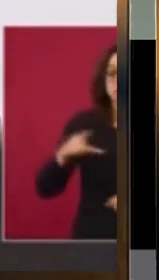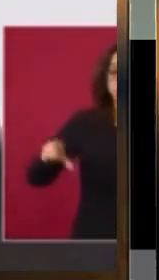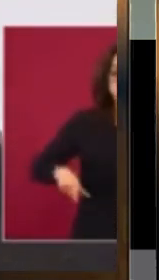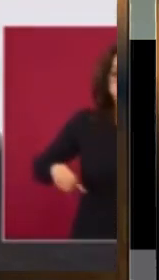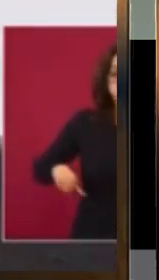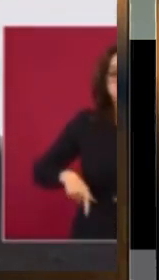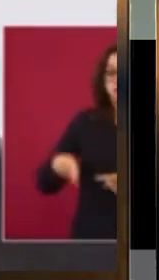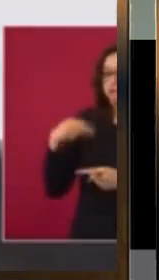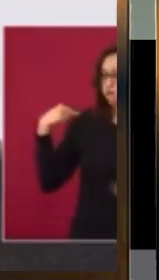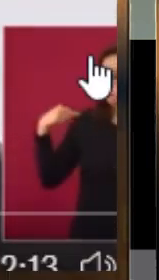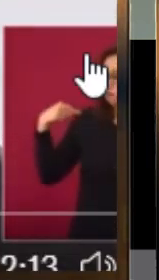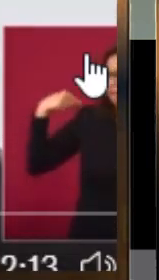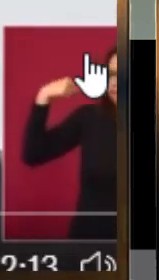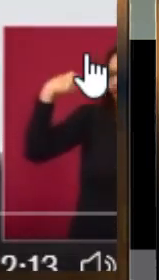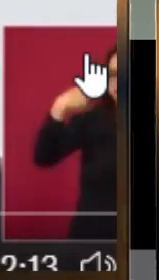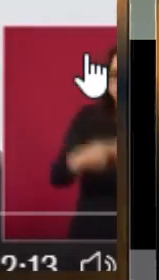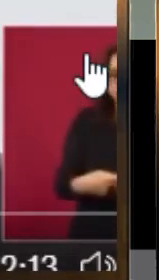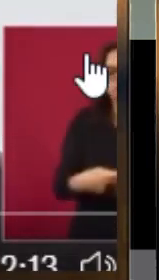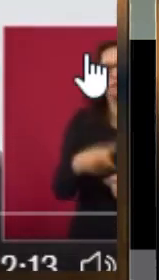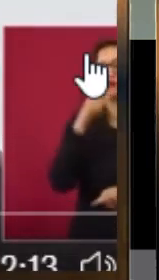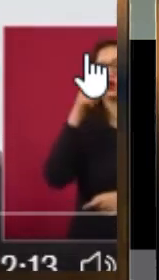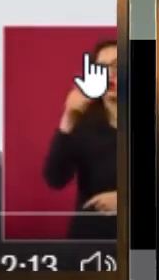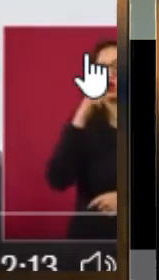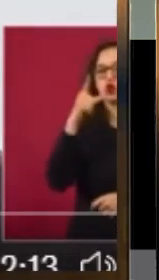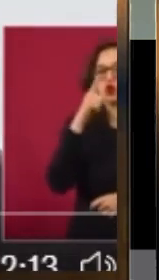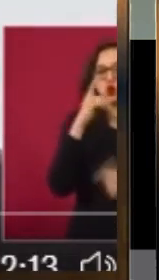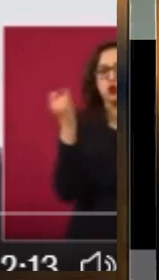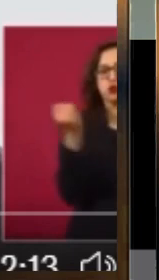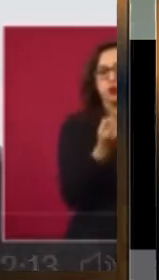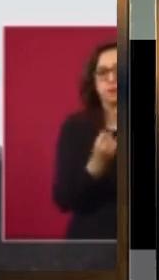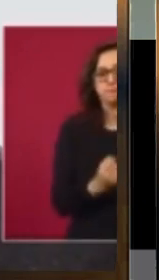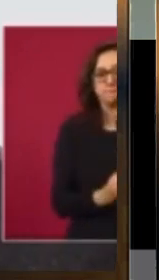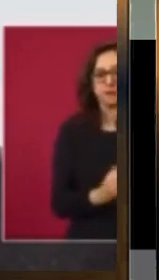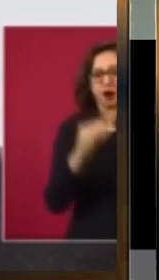aumentar en términos reales el precio de la luz.